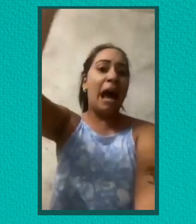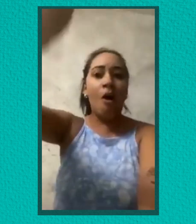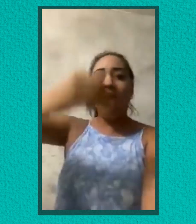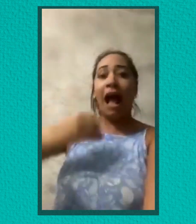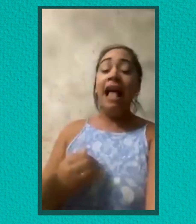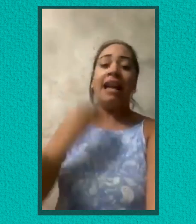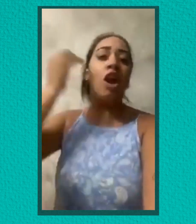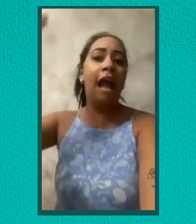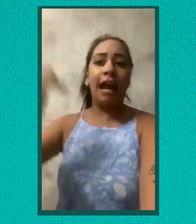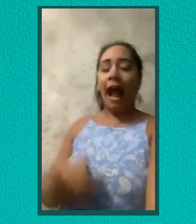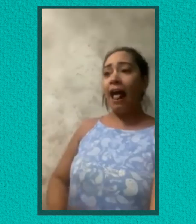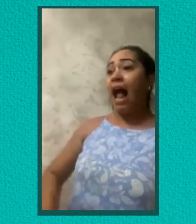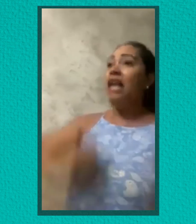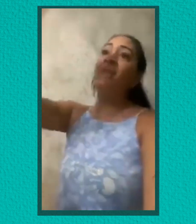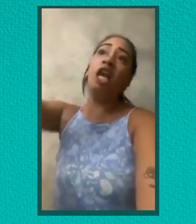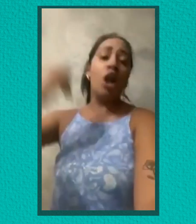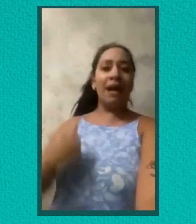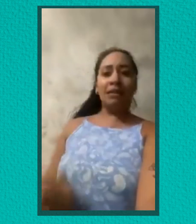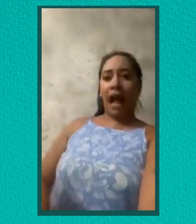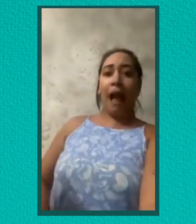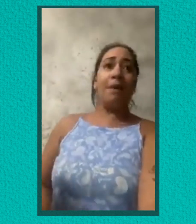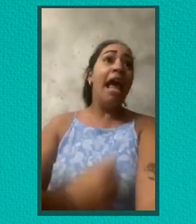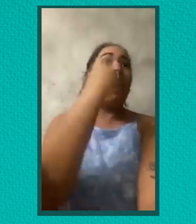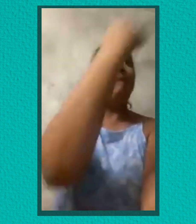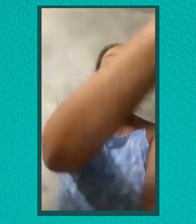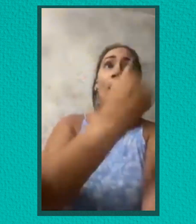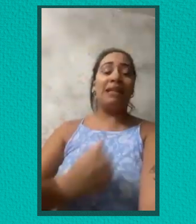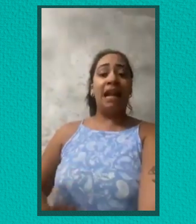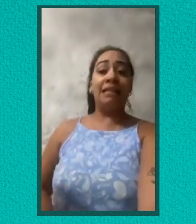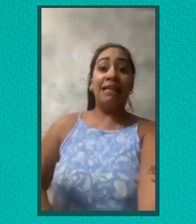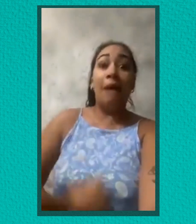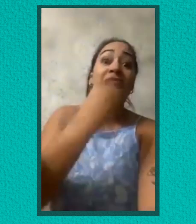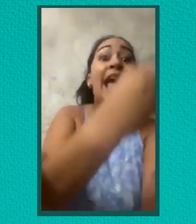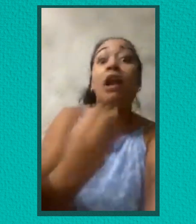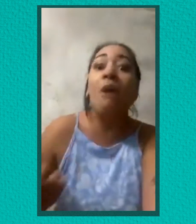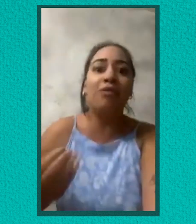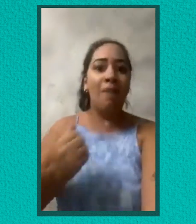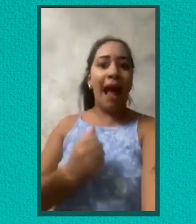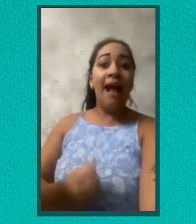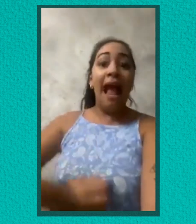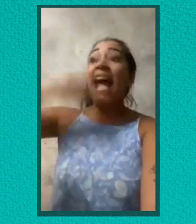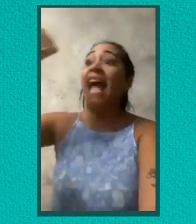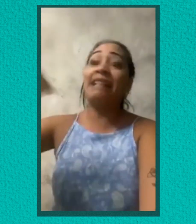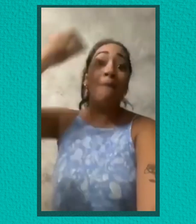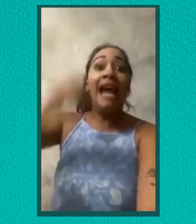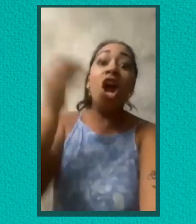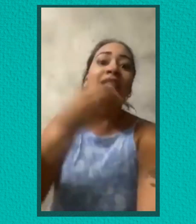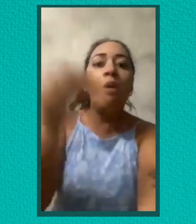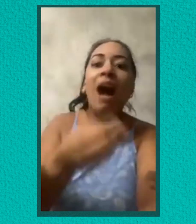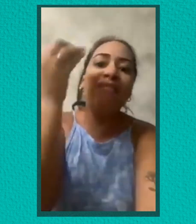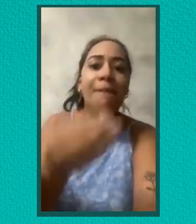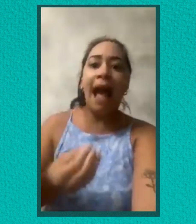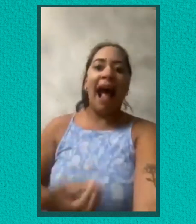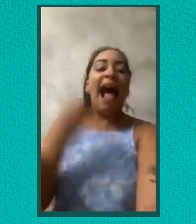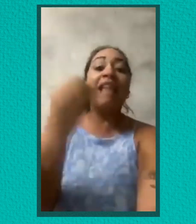que me calle la boca, que no diga nada, que mis hijos no pasan hambre, que mis hijos no pasan necesidad. Pero es que ya no aguanto más. En este país no